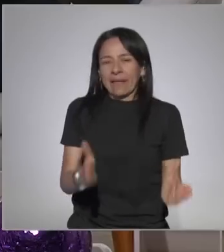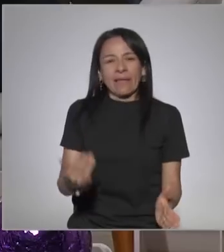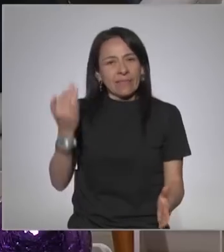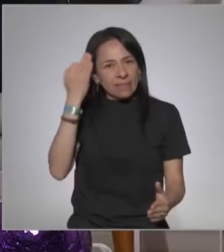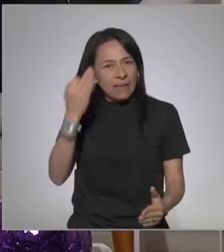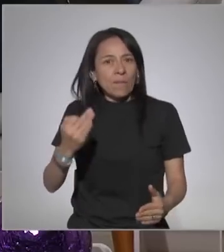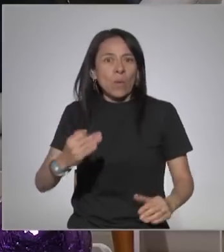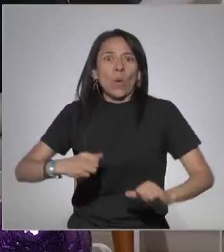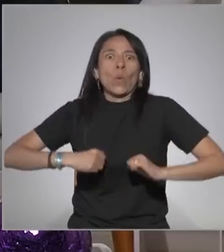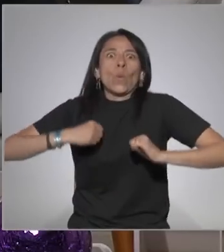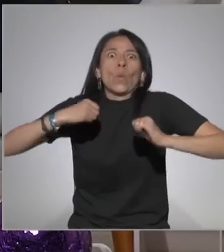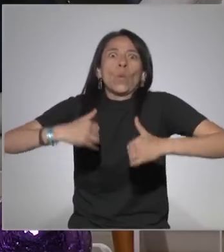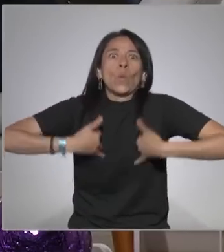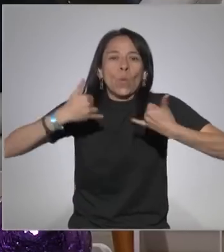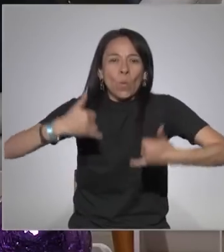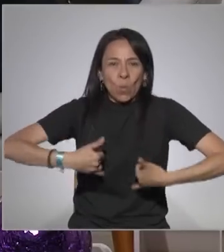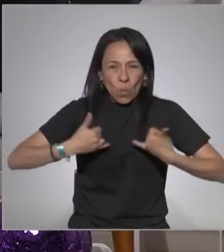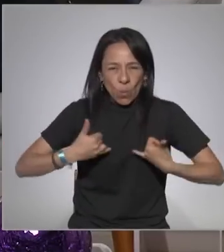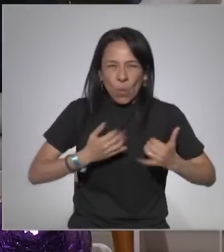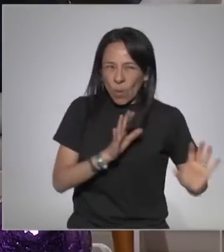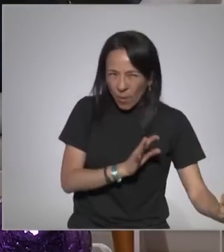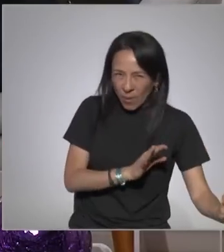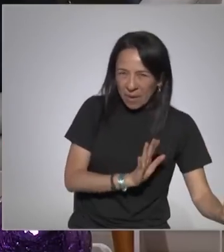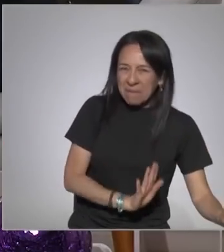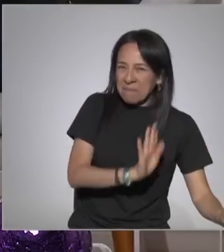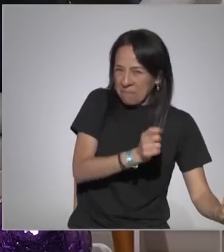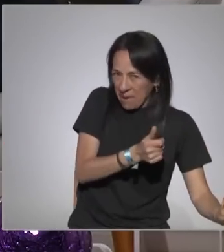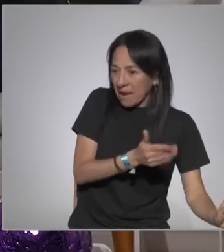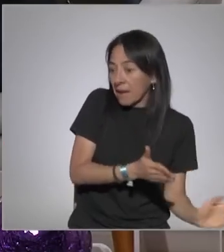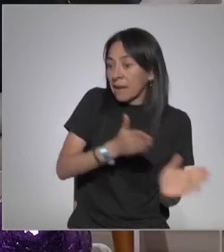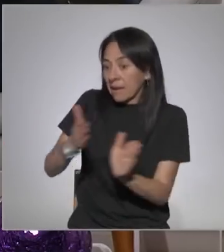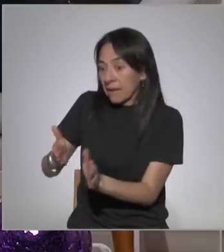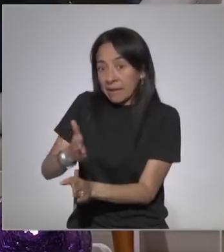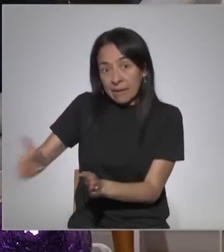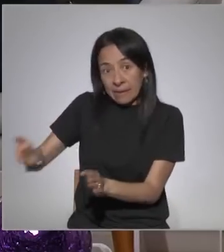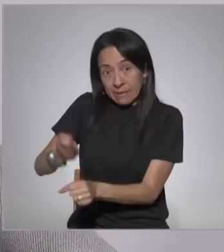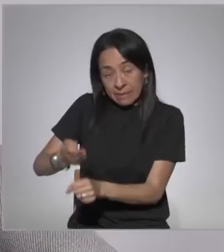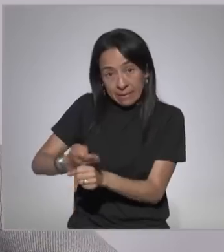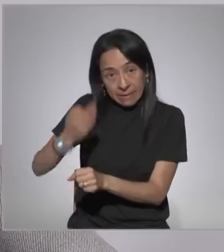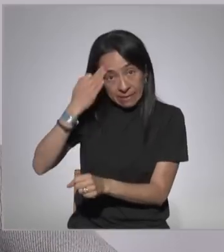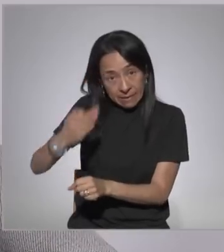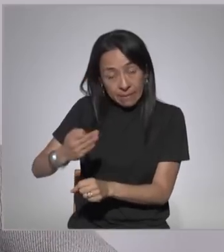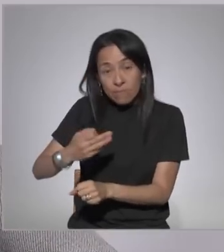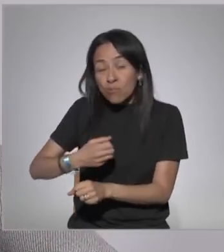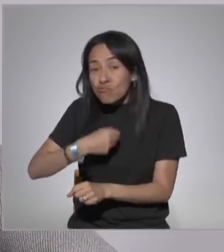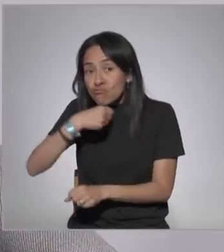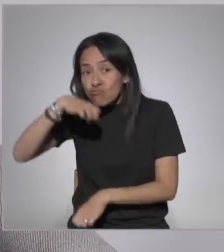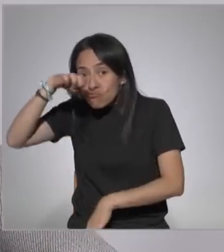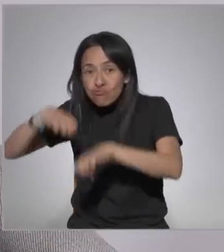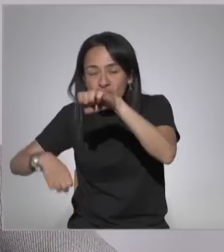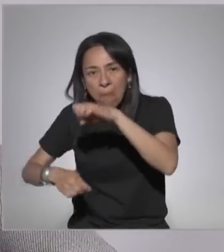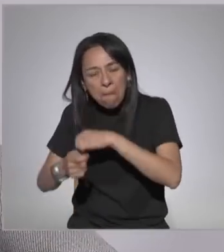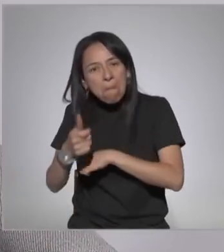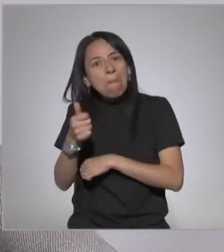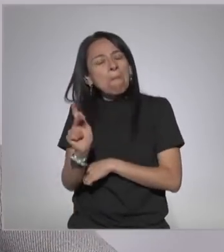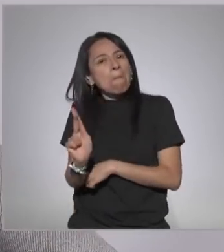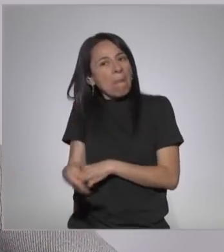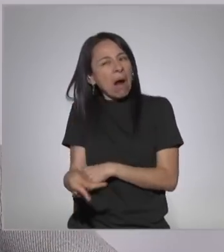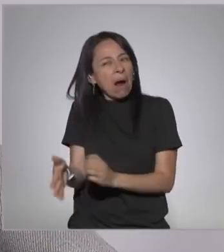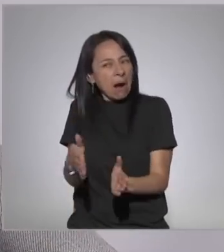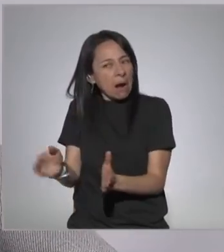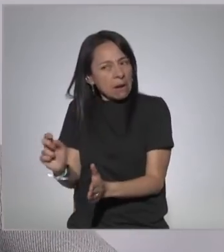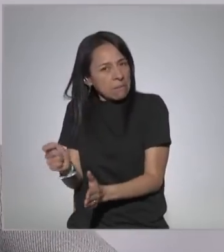parte de la etapa de la vejez pareciera como una adolescencia. Y una adolescencia porque